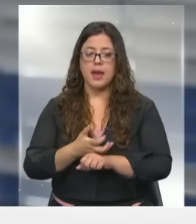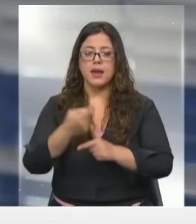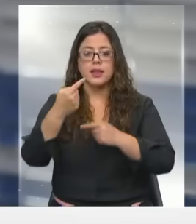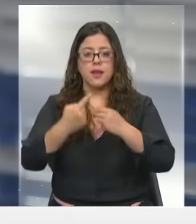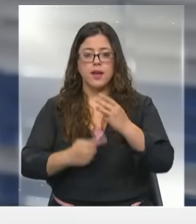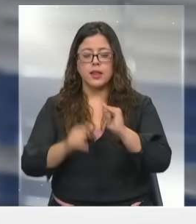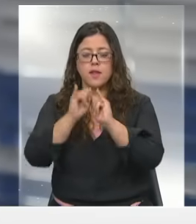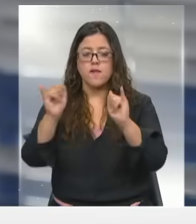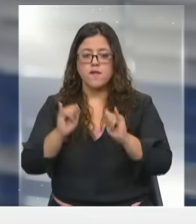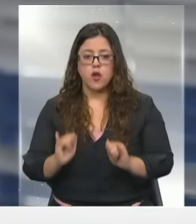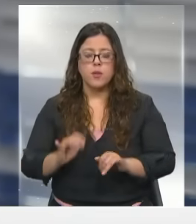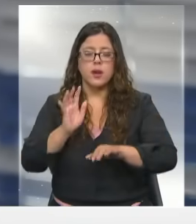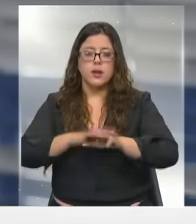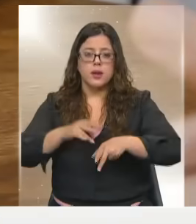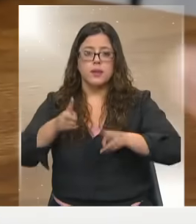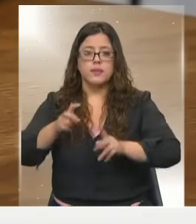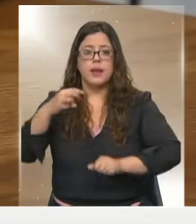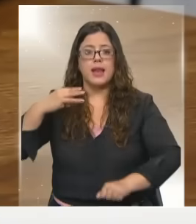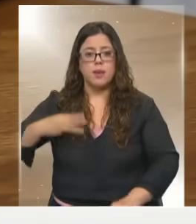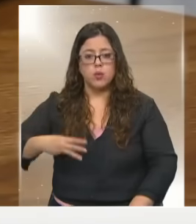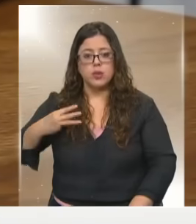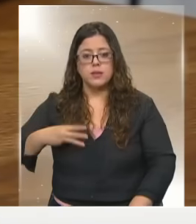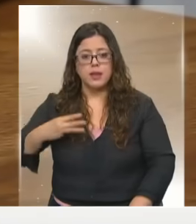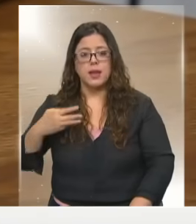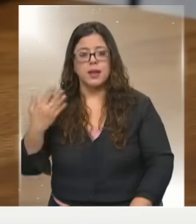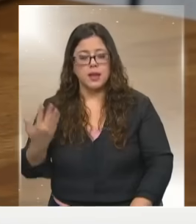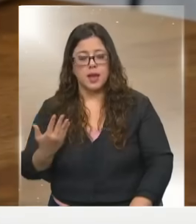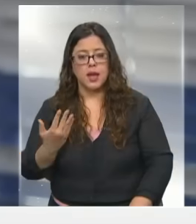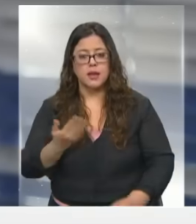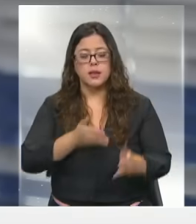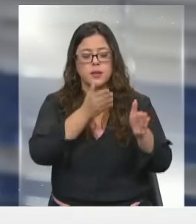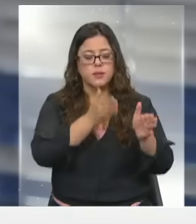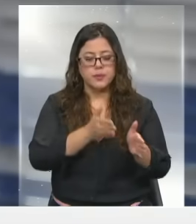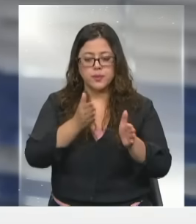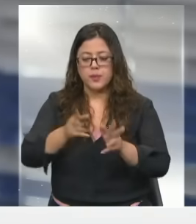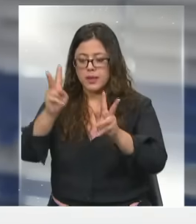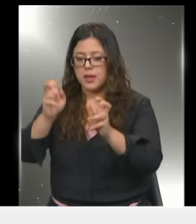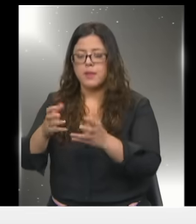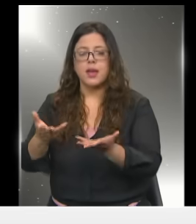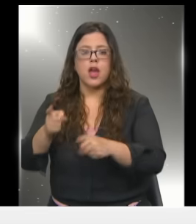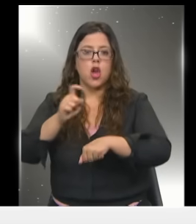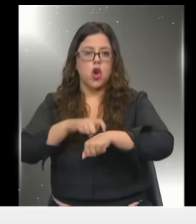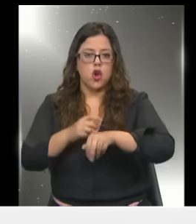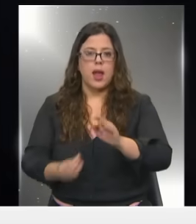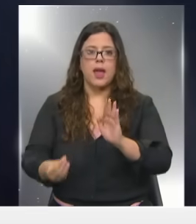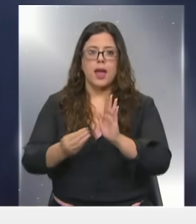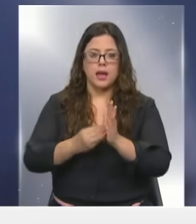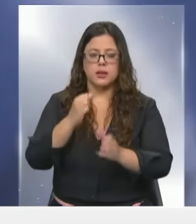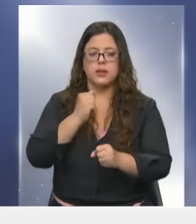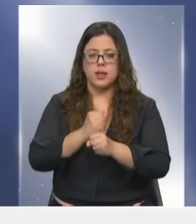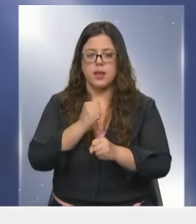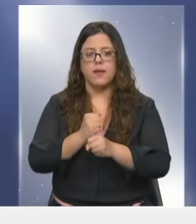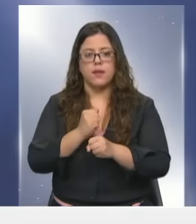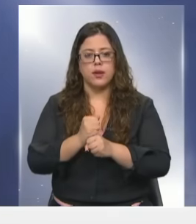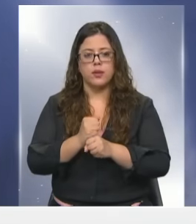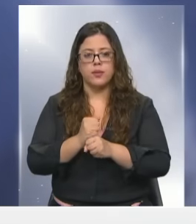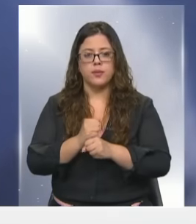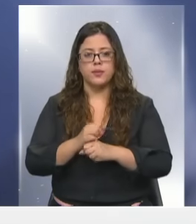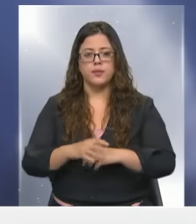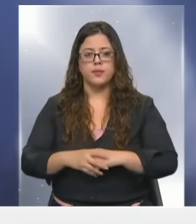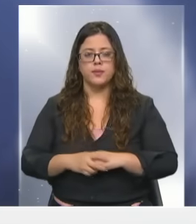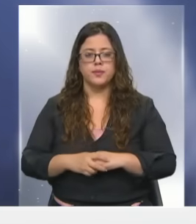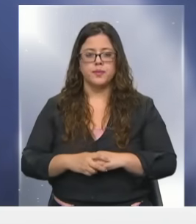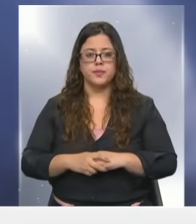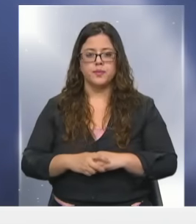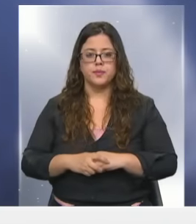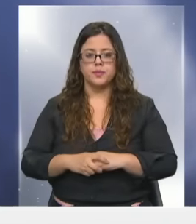diversos mecanismos que nos han permitido a los municipios ir ordenando el tema de la hora extraordinaria. Cantidad de hora extra, seguía